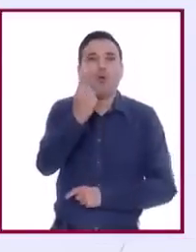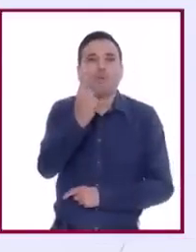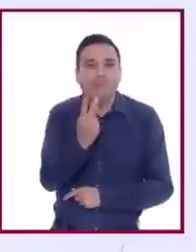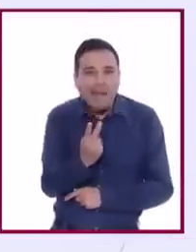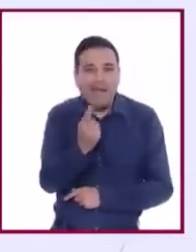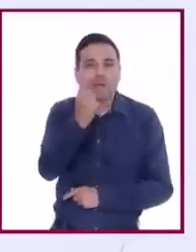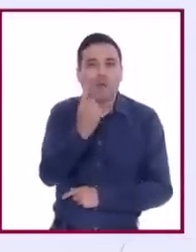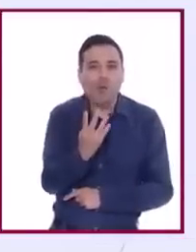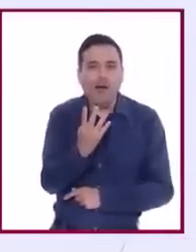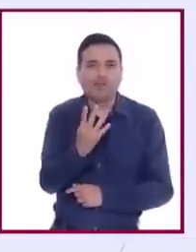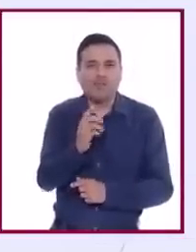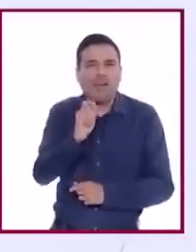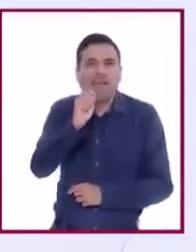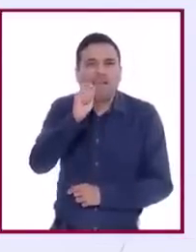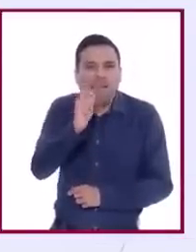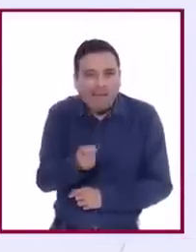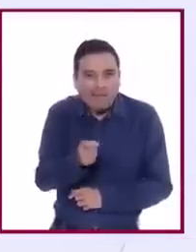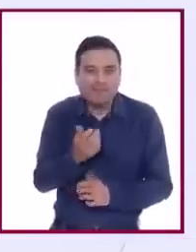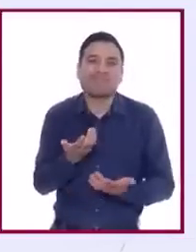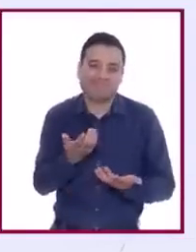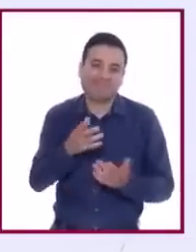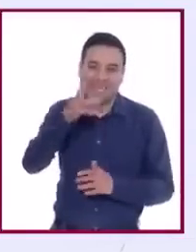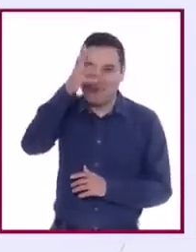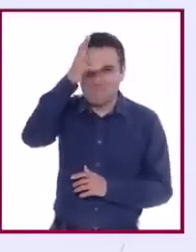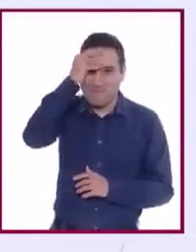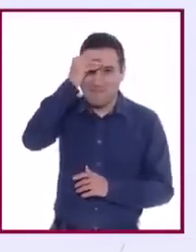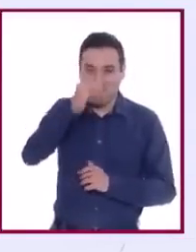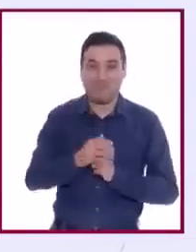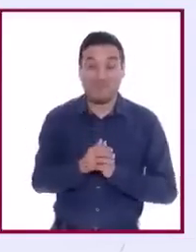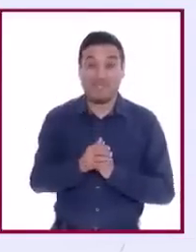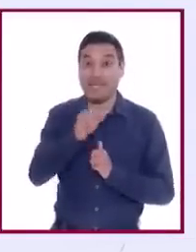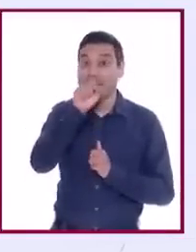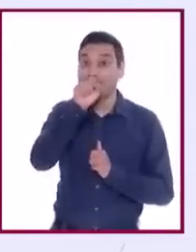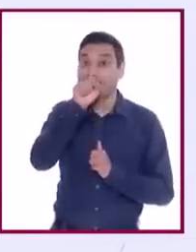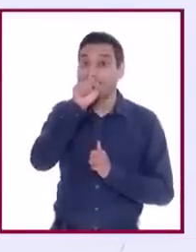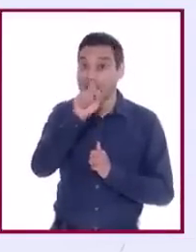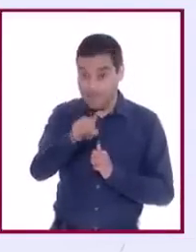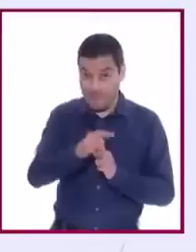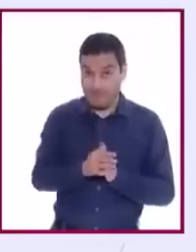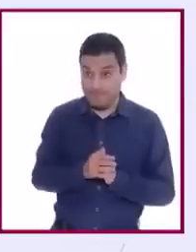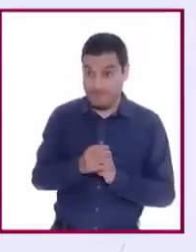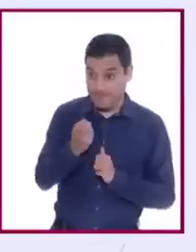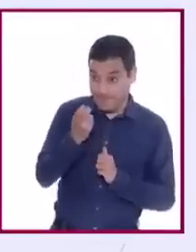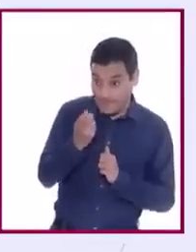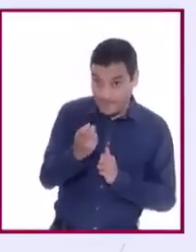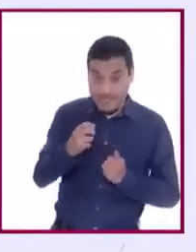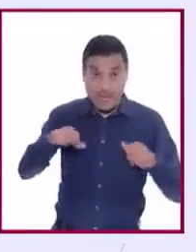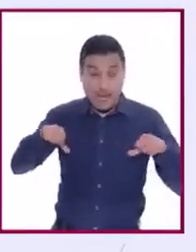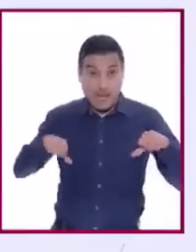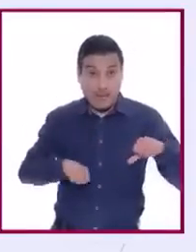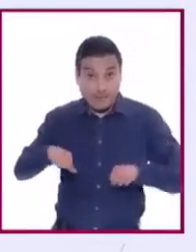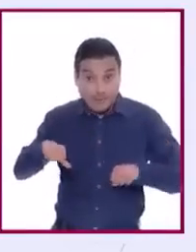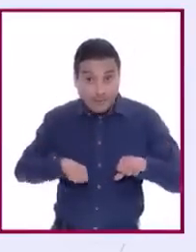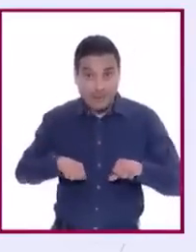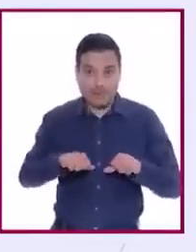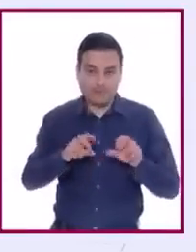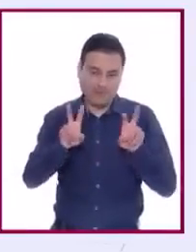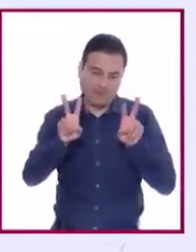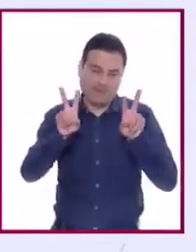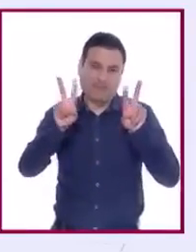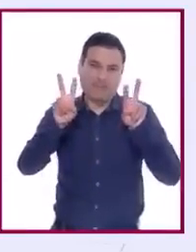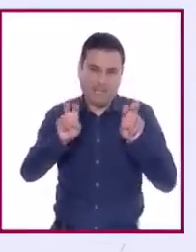importante recuperar que este tipo de actividades que tienen que ver con las fracciones